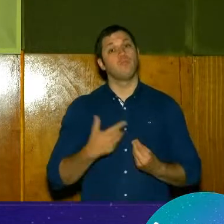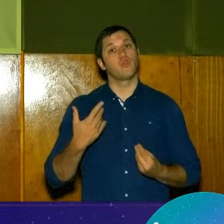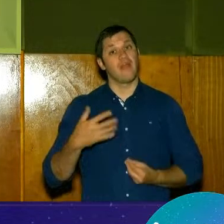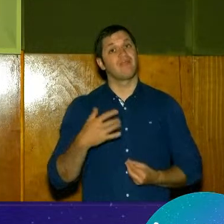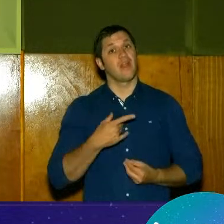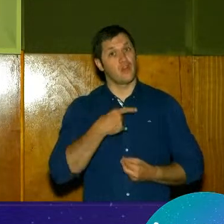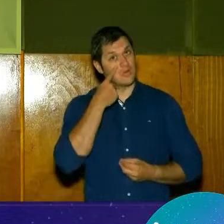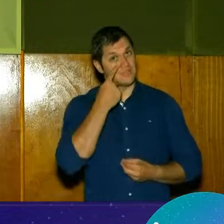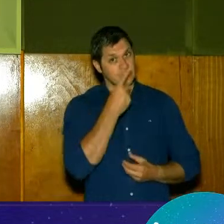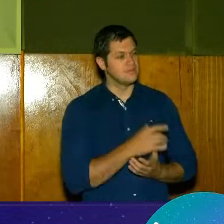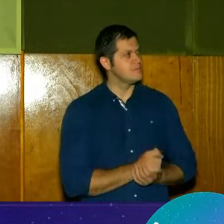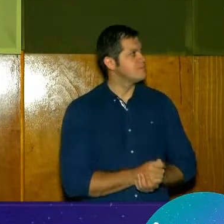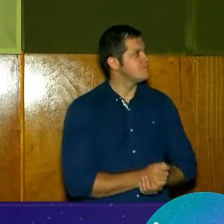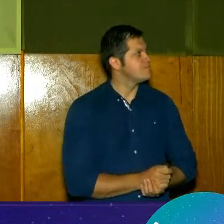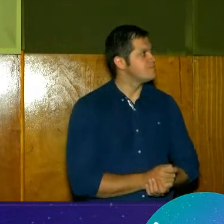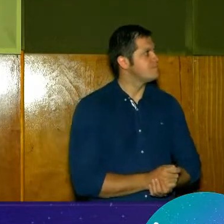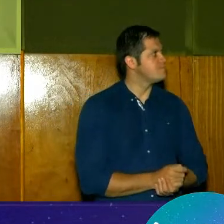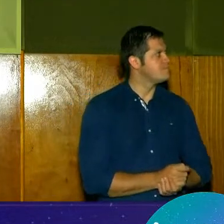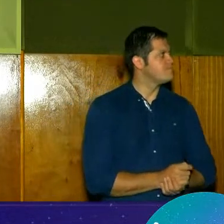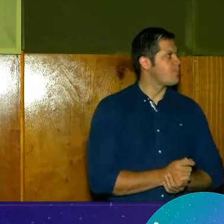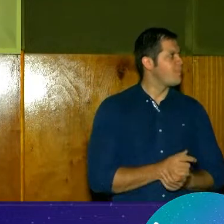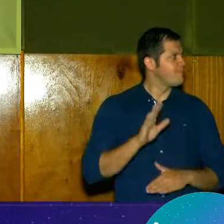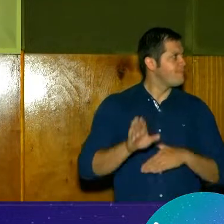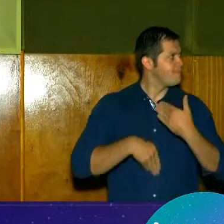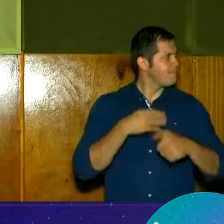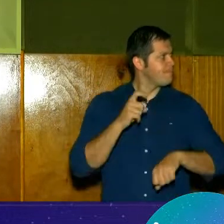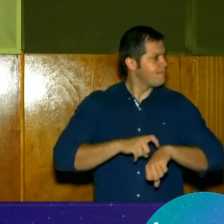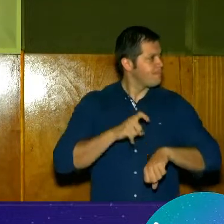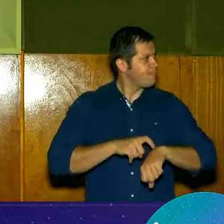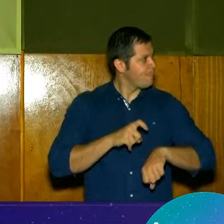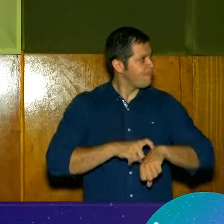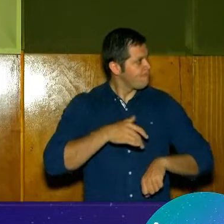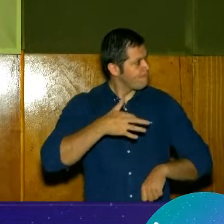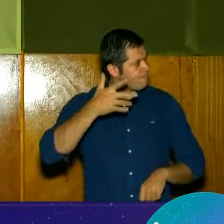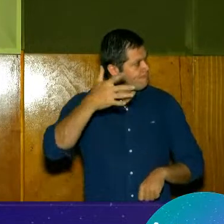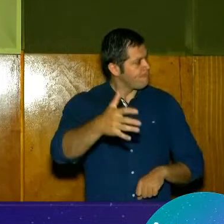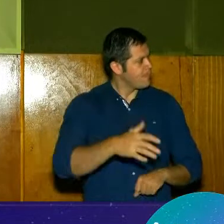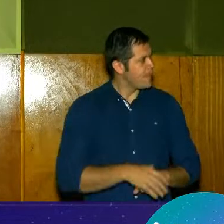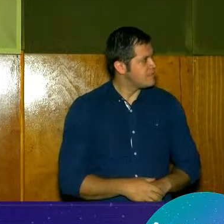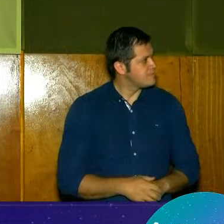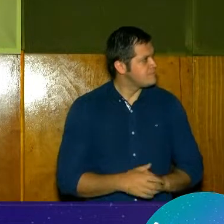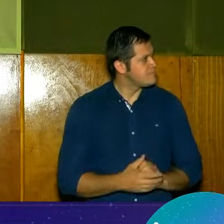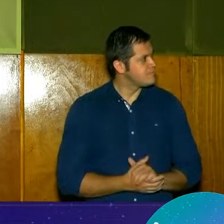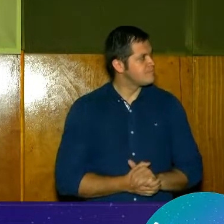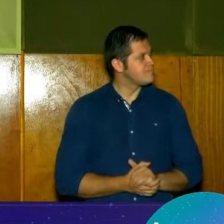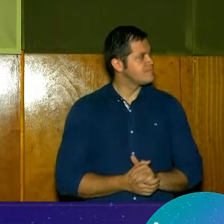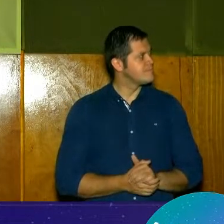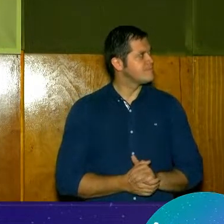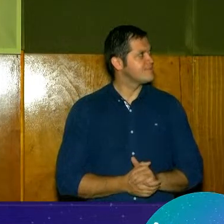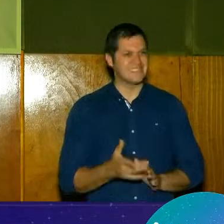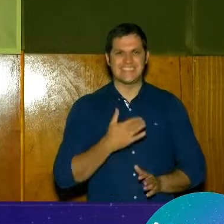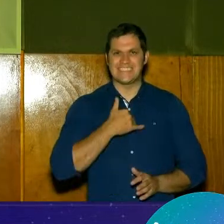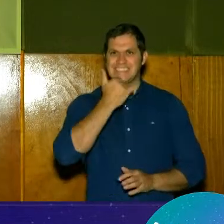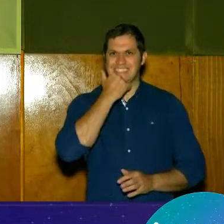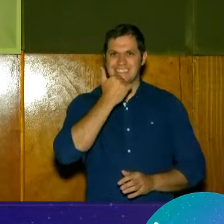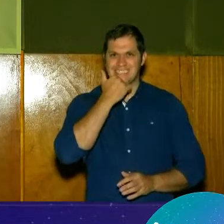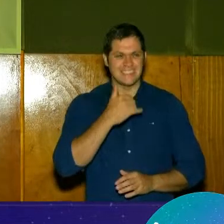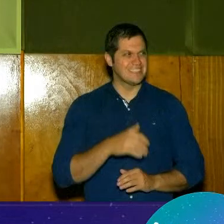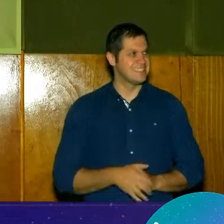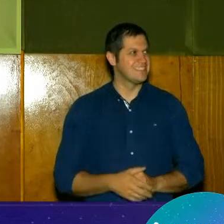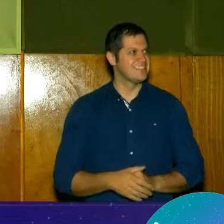movimiento alrededor del sol así que hay que tener un buen conocimiento astronómico para aquellos si nos movemos un poquito más